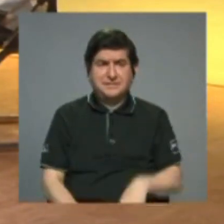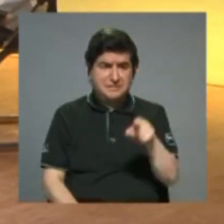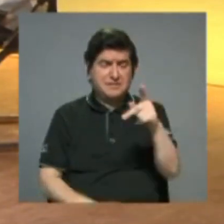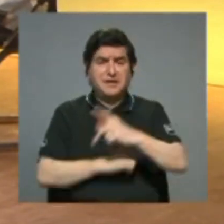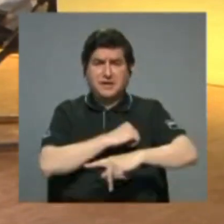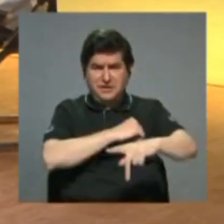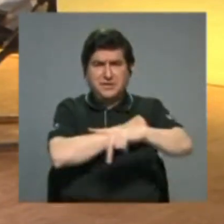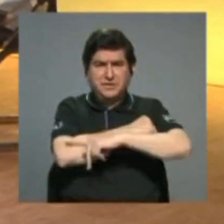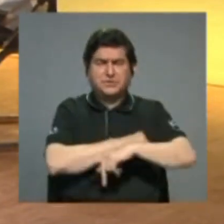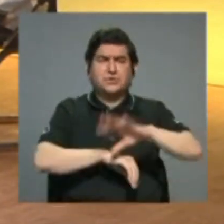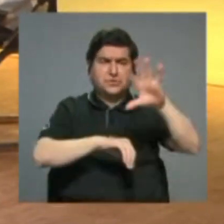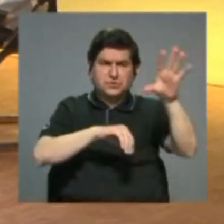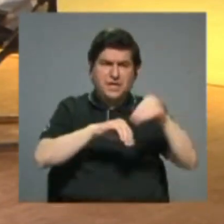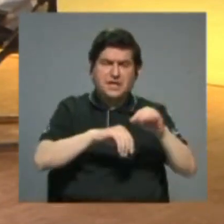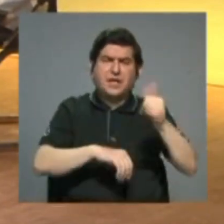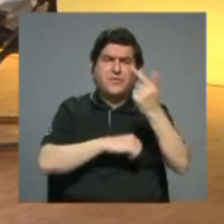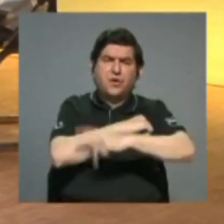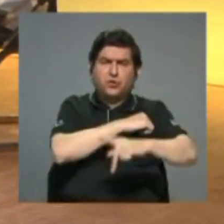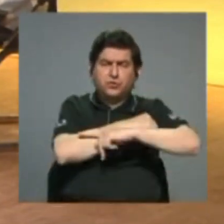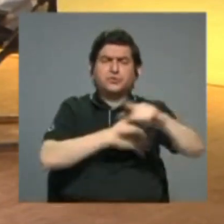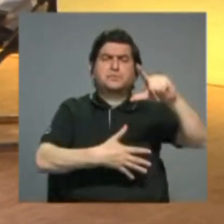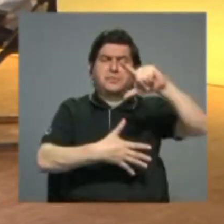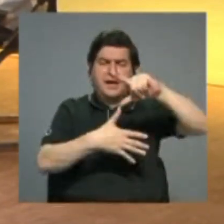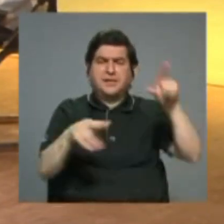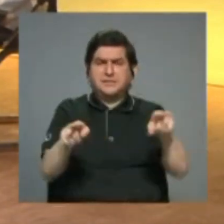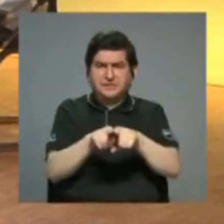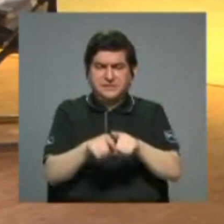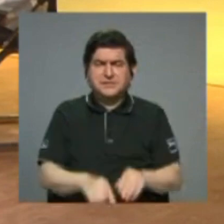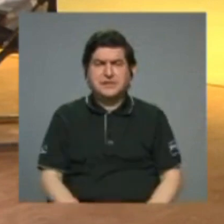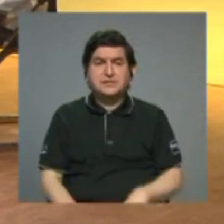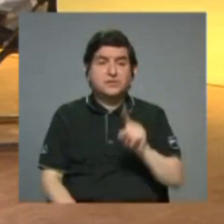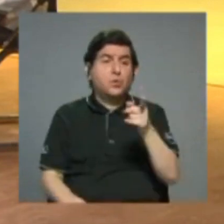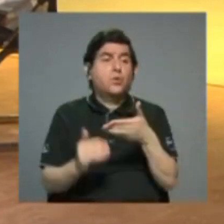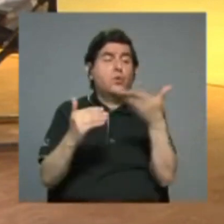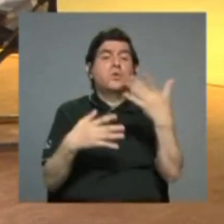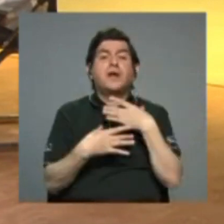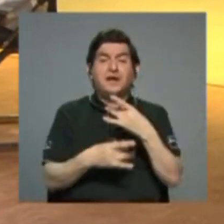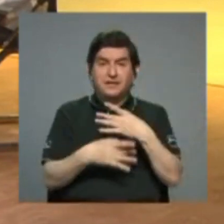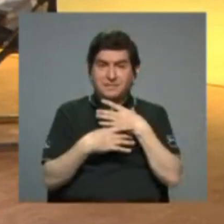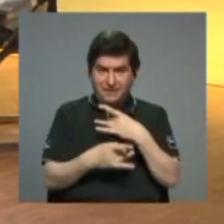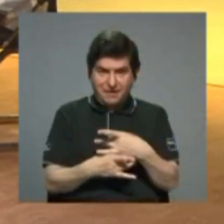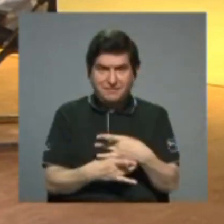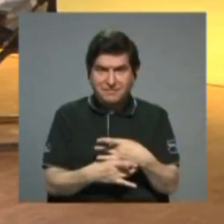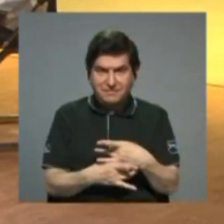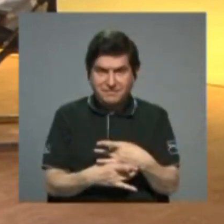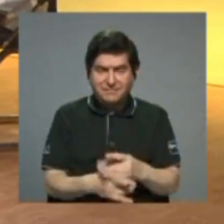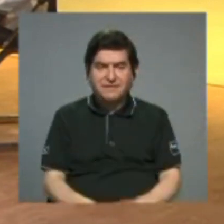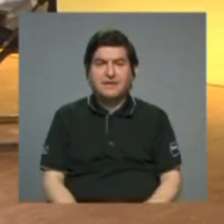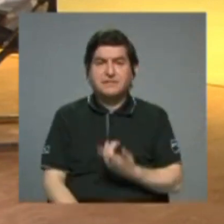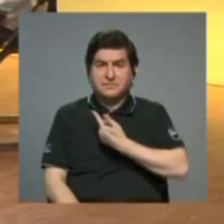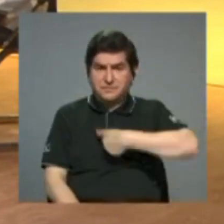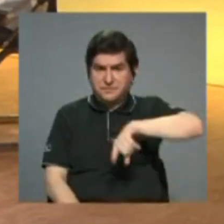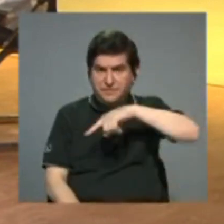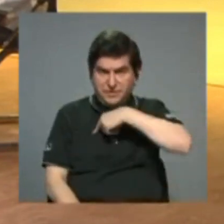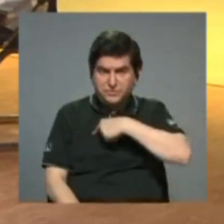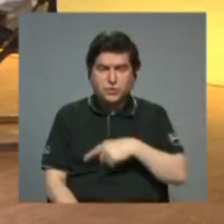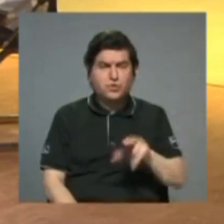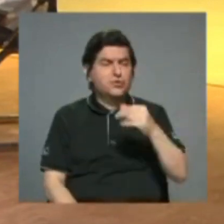países, se sumaron de otros países latinoamericanos. Una de las cosas interesantes para